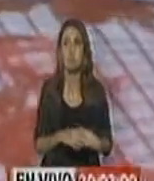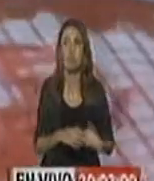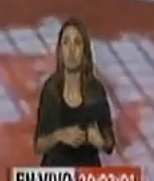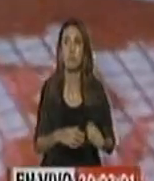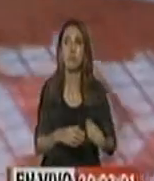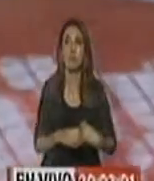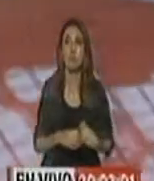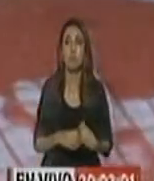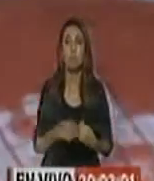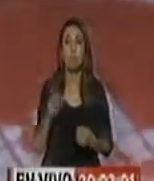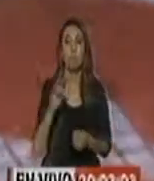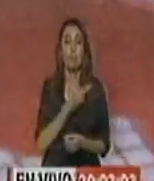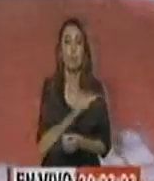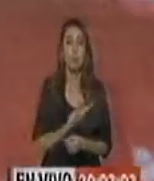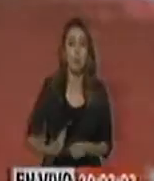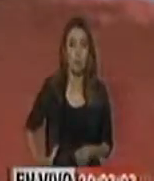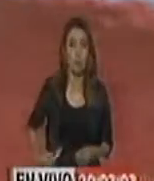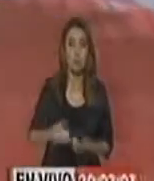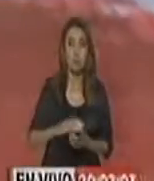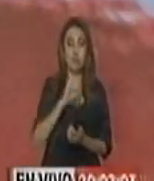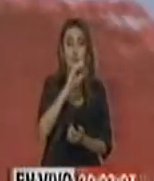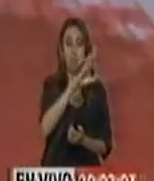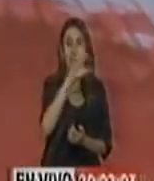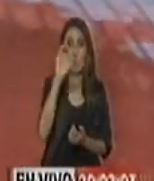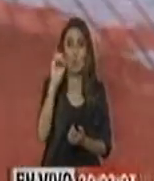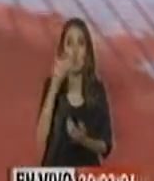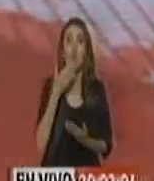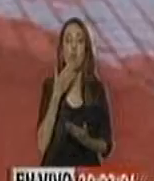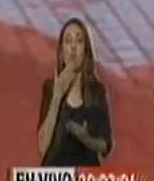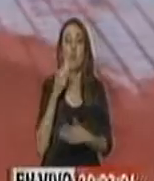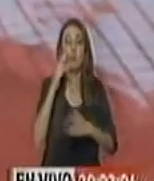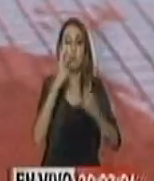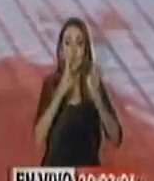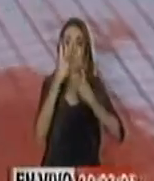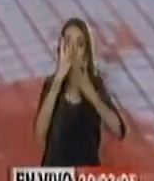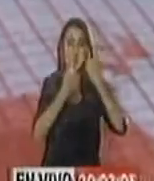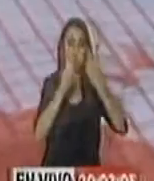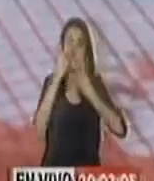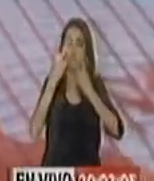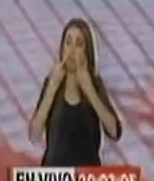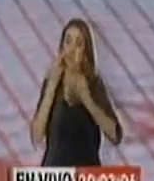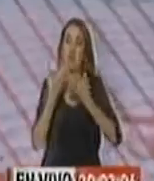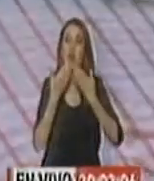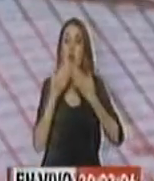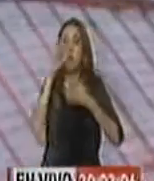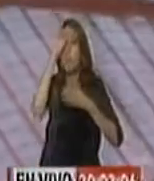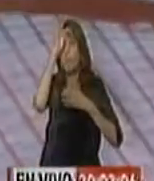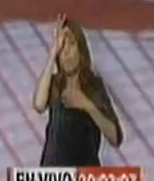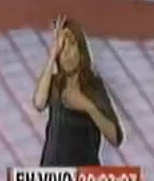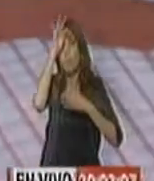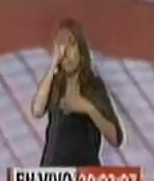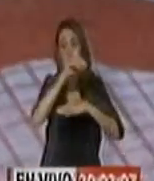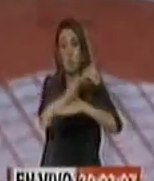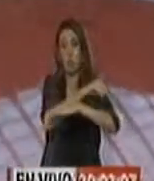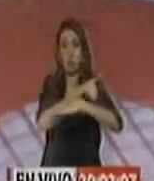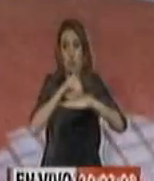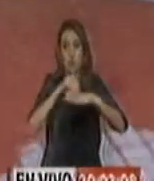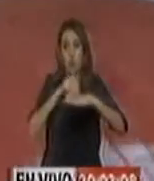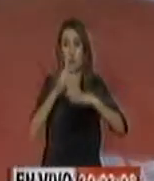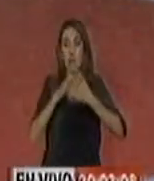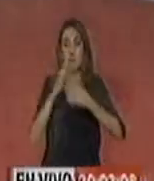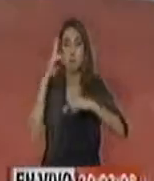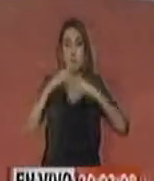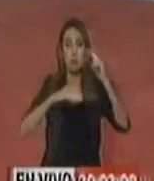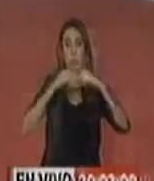Y por su parte, el vicepresidente de la República, Otto Sonnenholzner, recorrió los predios donde se edifica el Hospital General de Durán. La obra